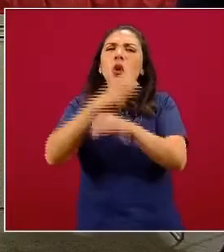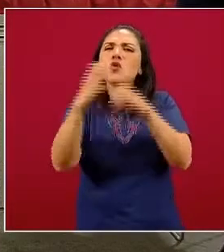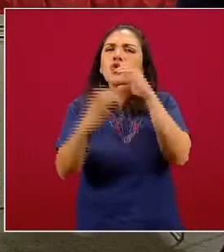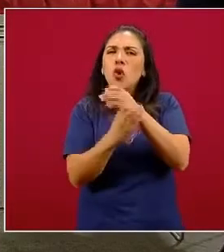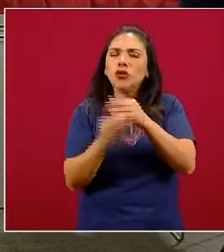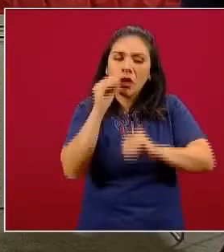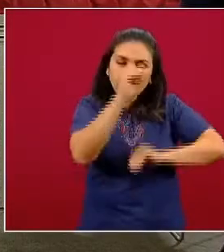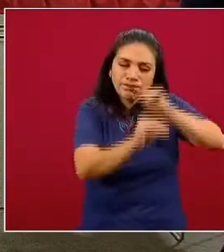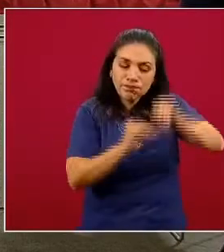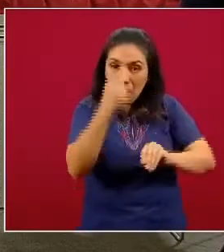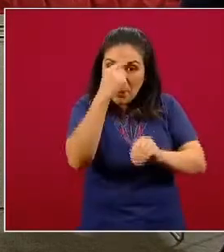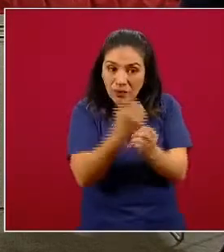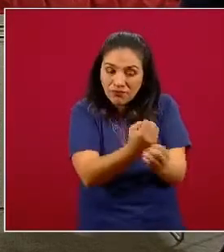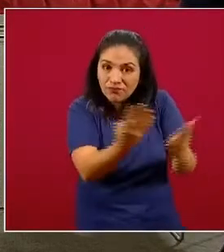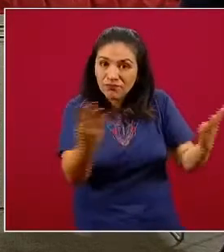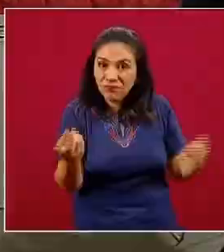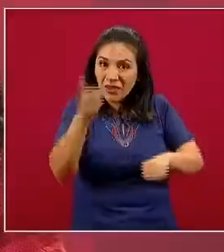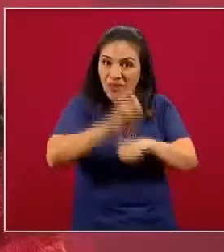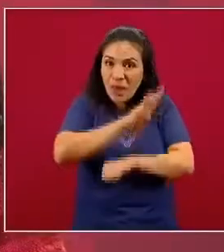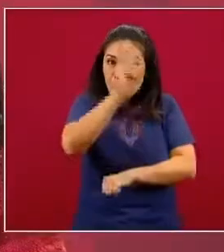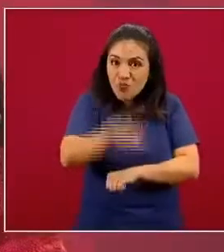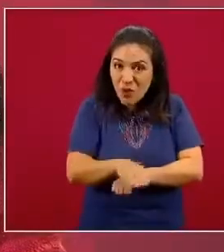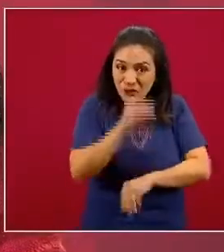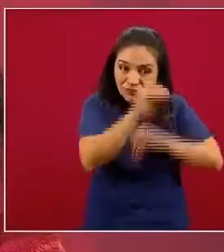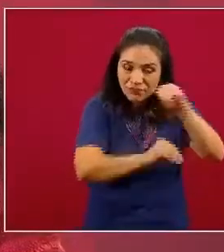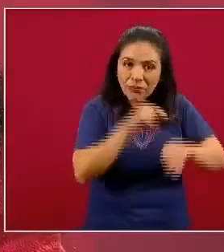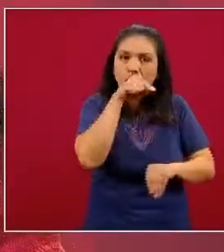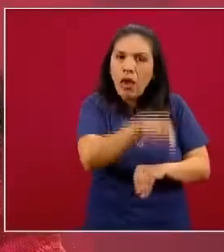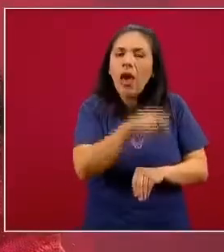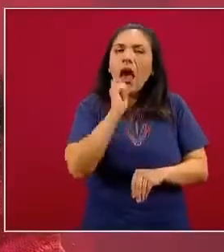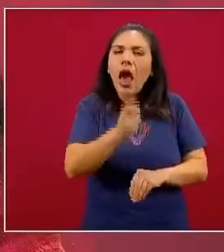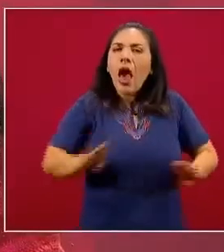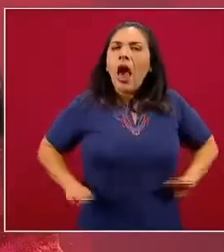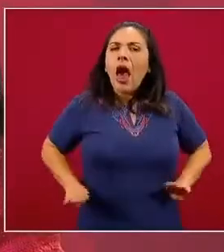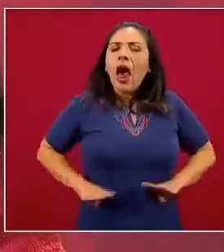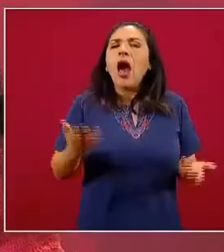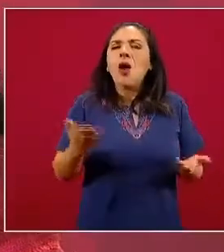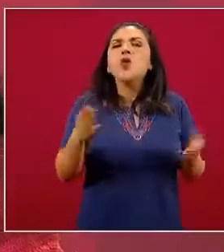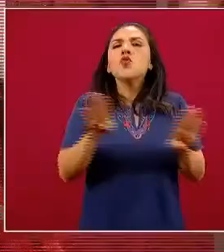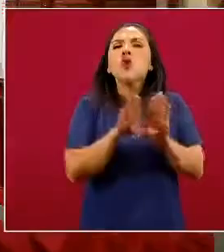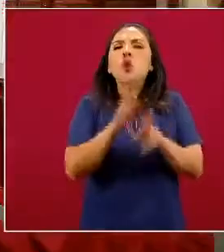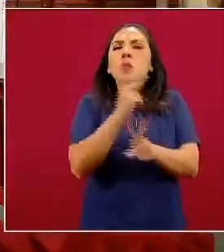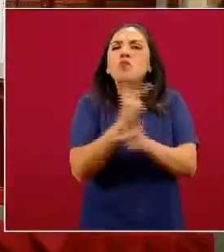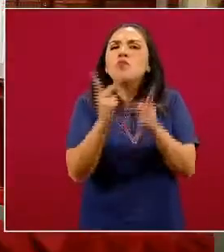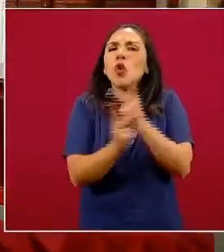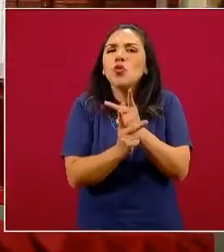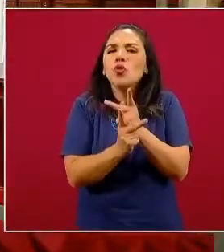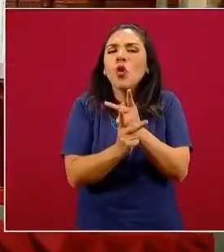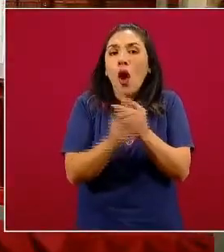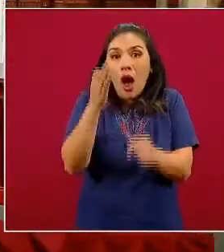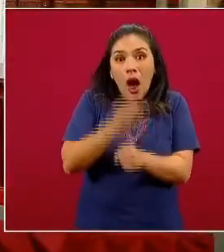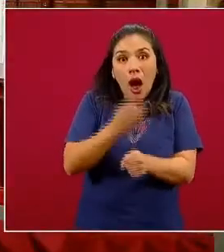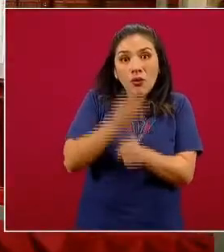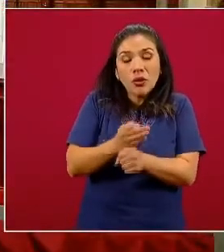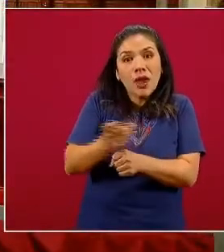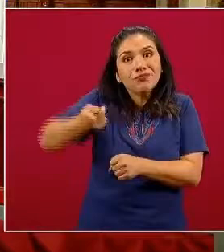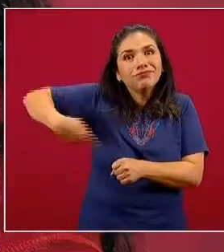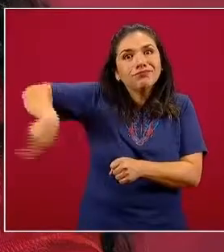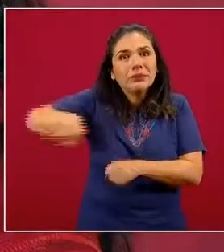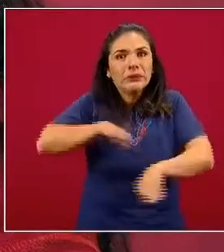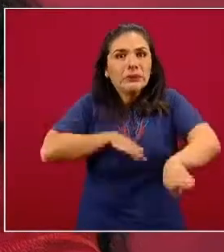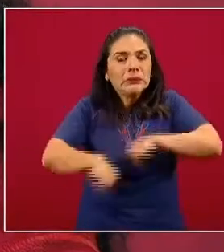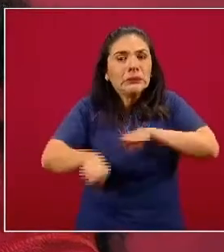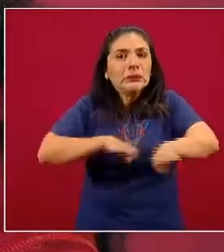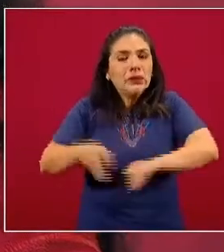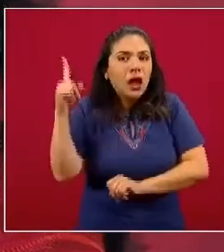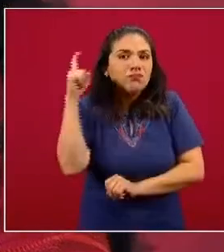que conforman una ofrenda tienen que ver con también muchos productores que en este momento están pasando un